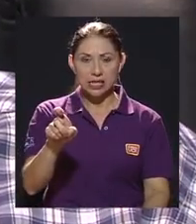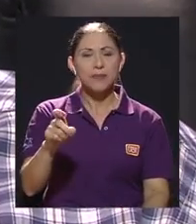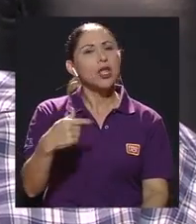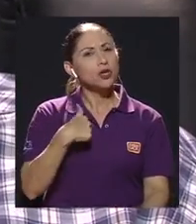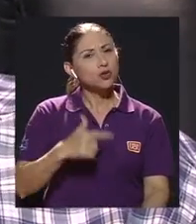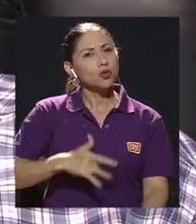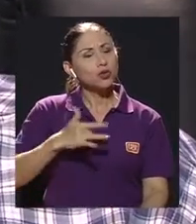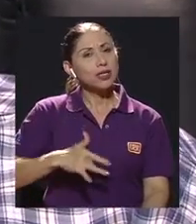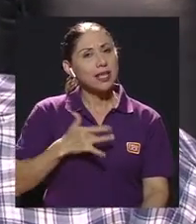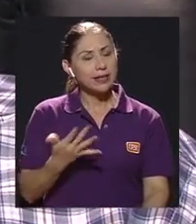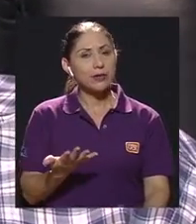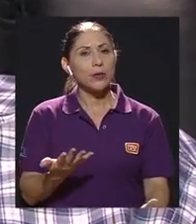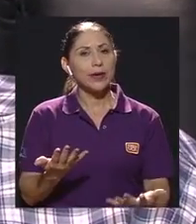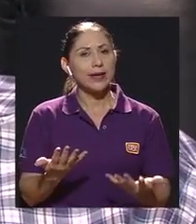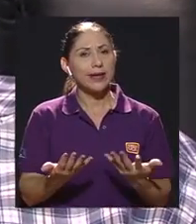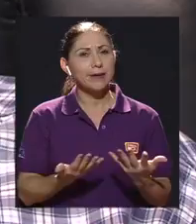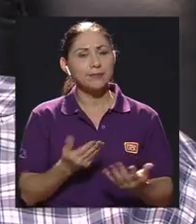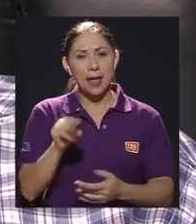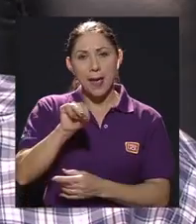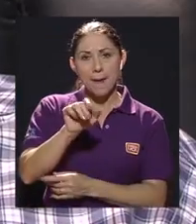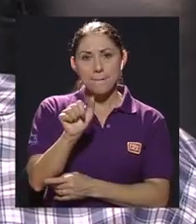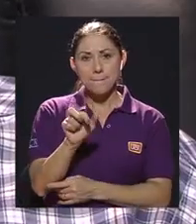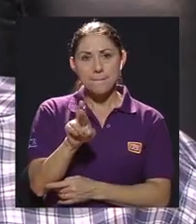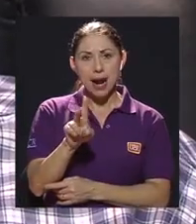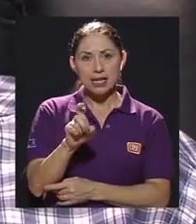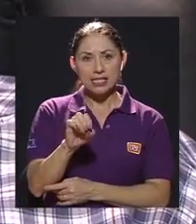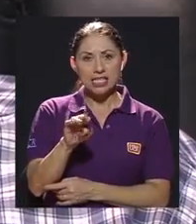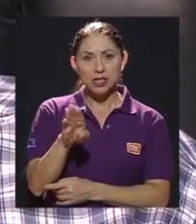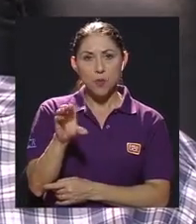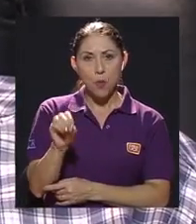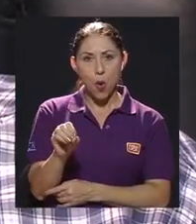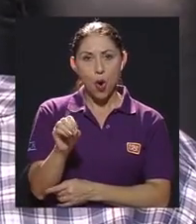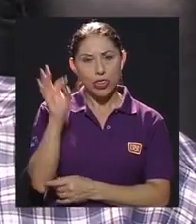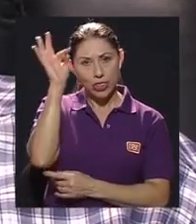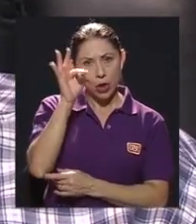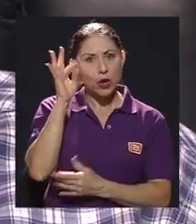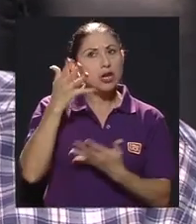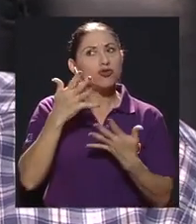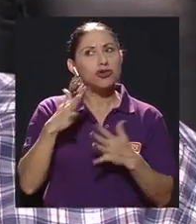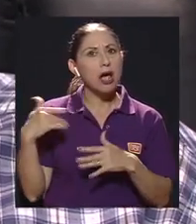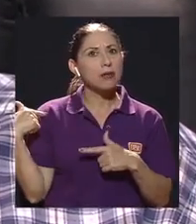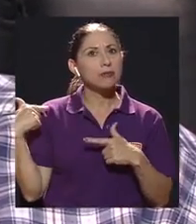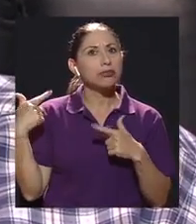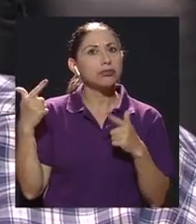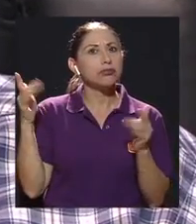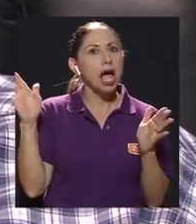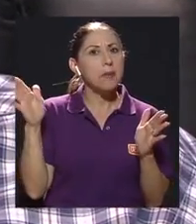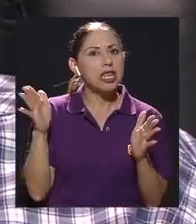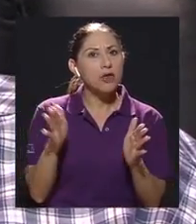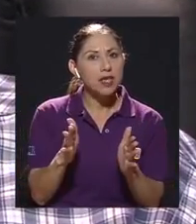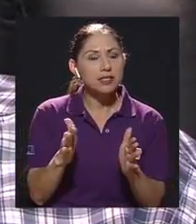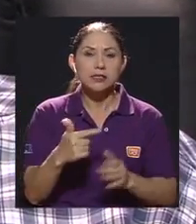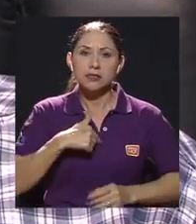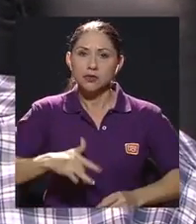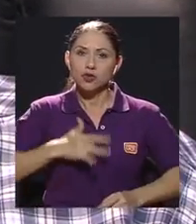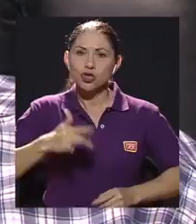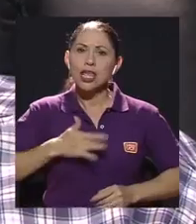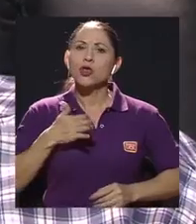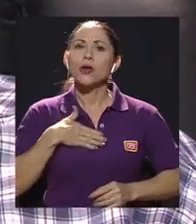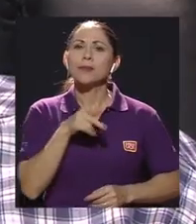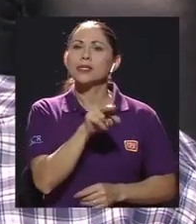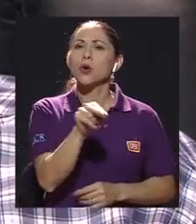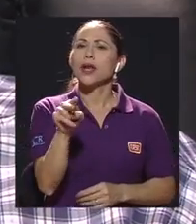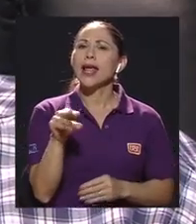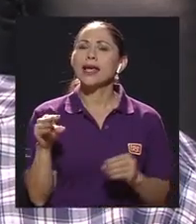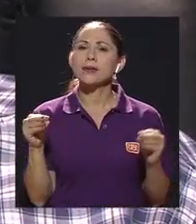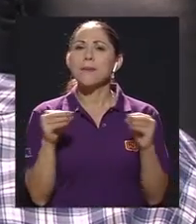yo siento que el marxismo teórico ha perdido vigencia y siento que mis colegas están más